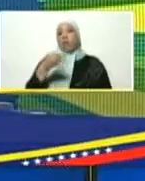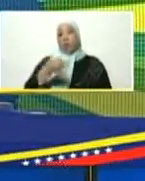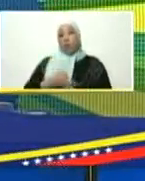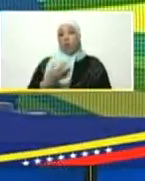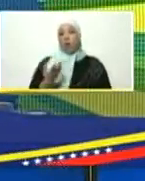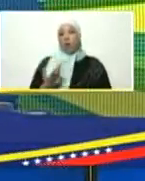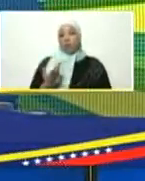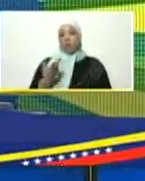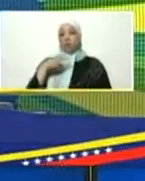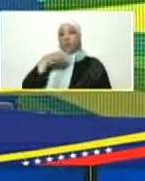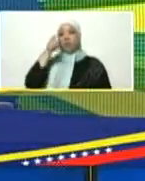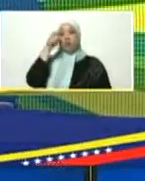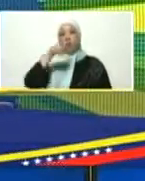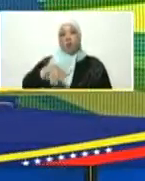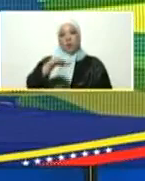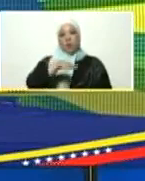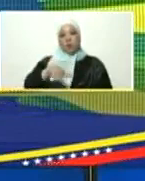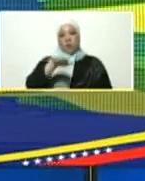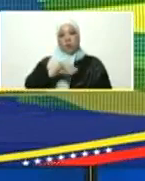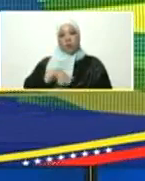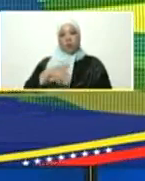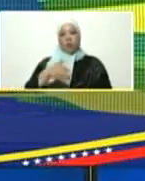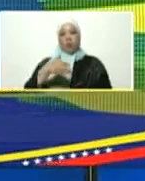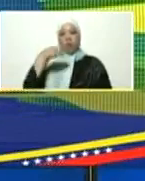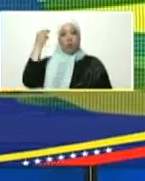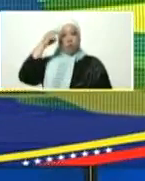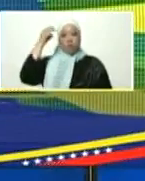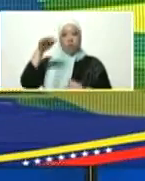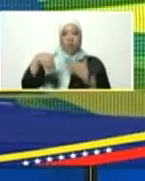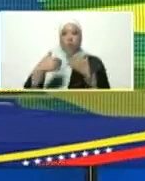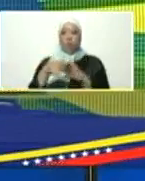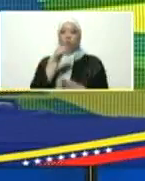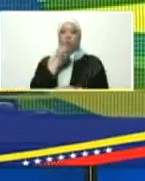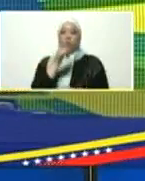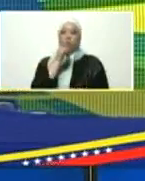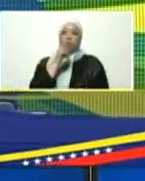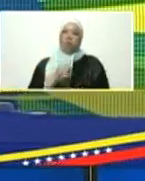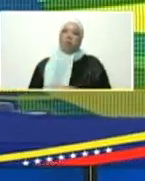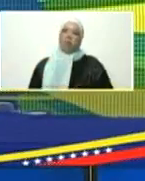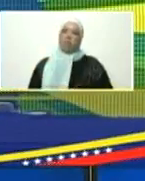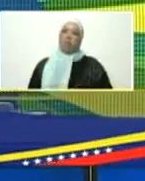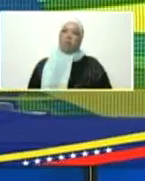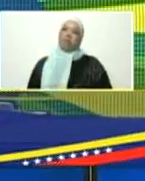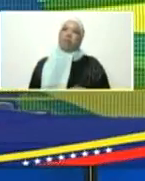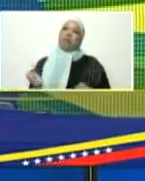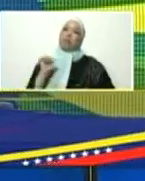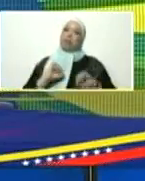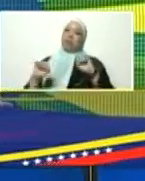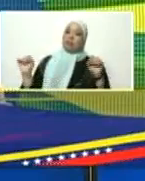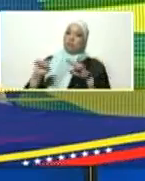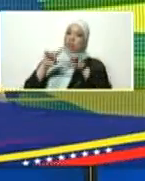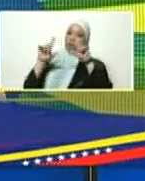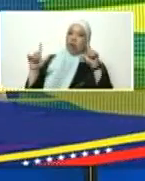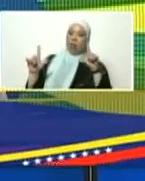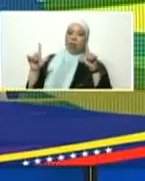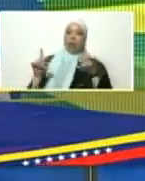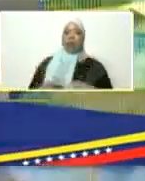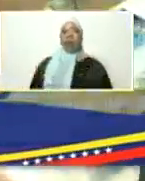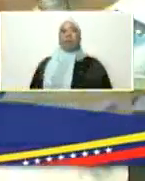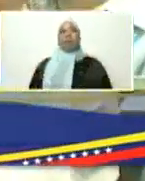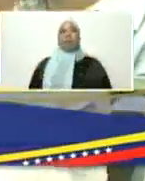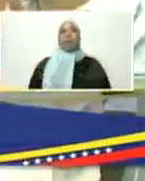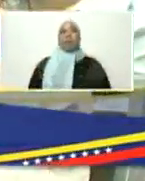creador del presidente Andrés Manuel López Obrador de México. Es impactante, es impresionante.